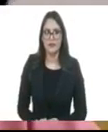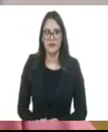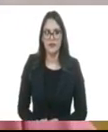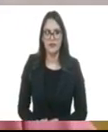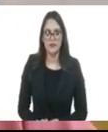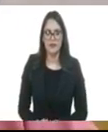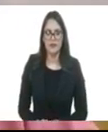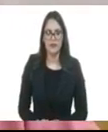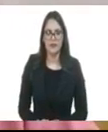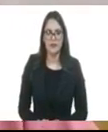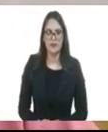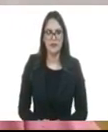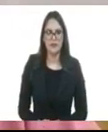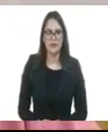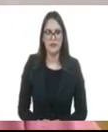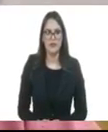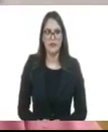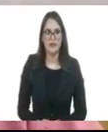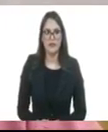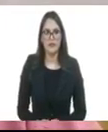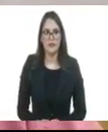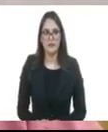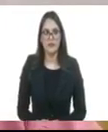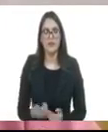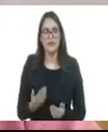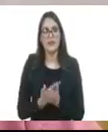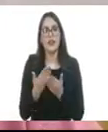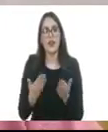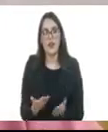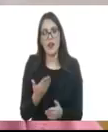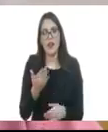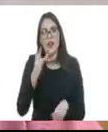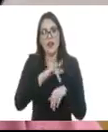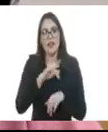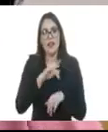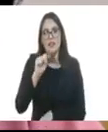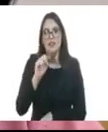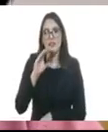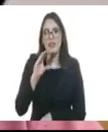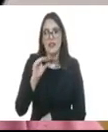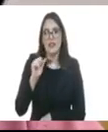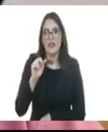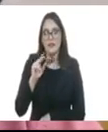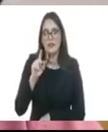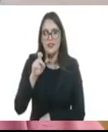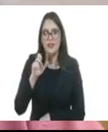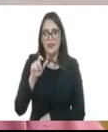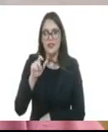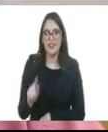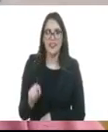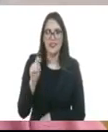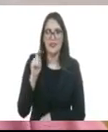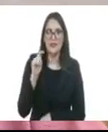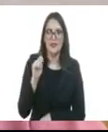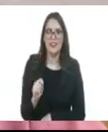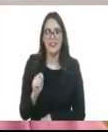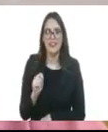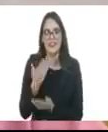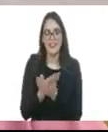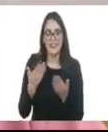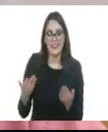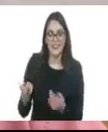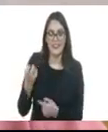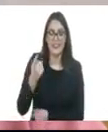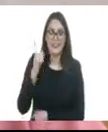Entonces, ahora tenemos a Scarlett Arias. Ella obtuvo mención honorífica en la categoría